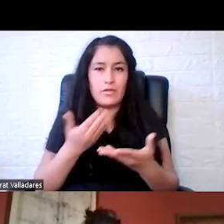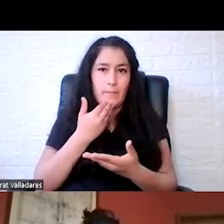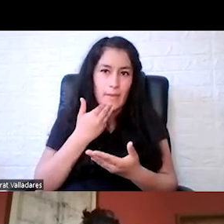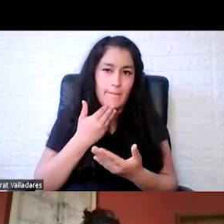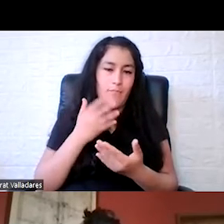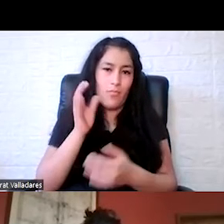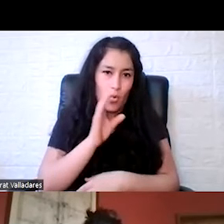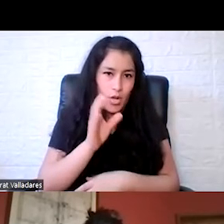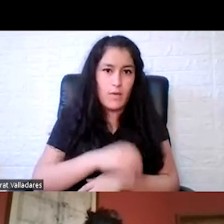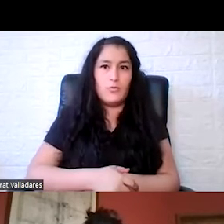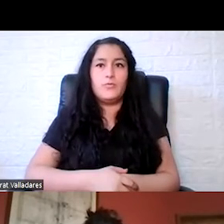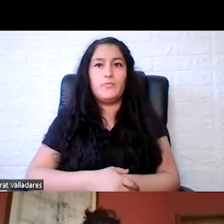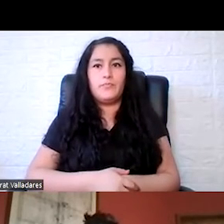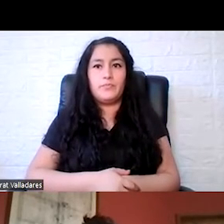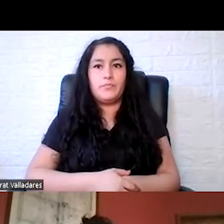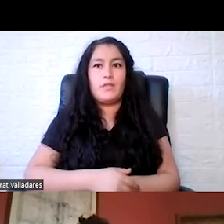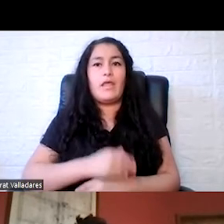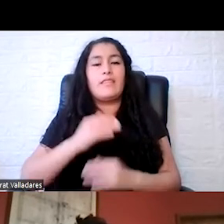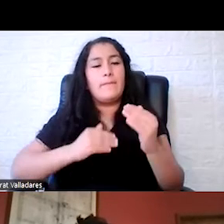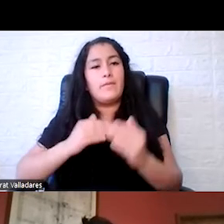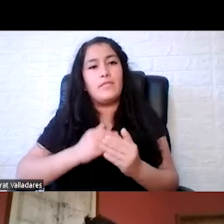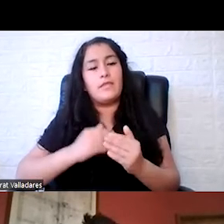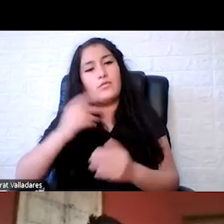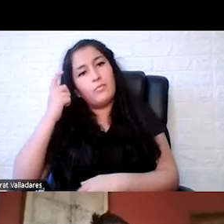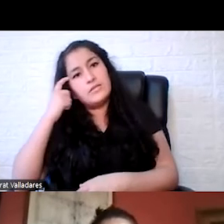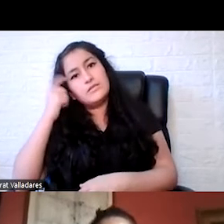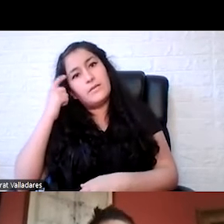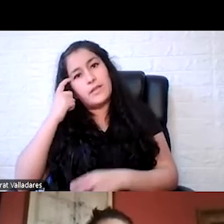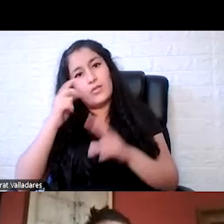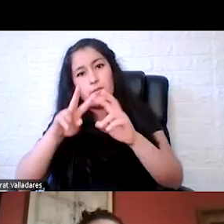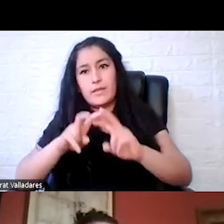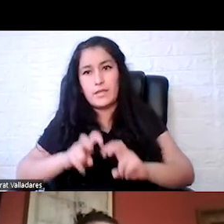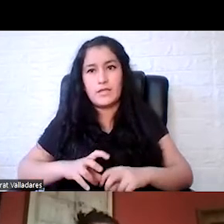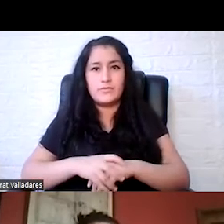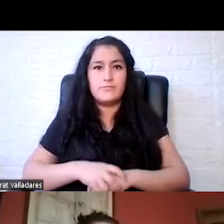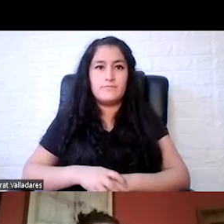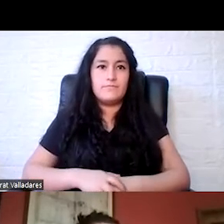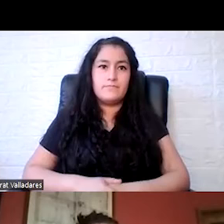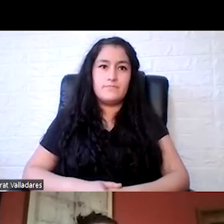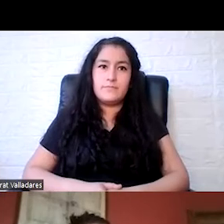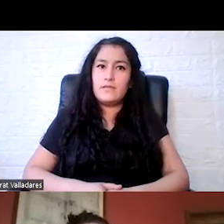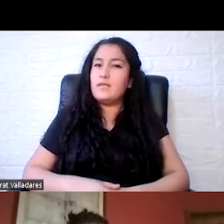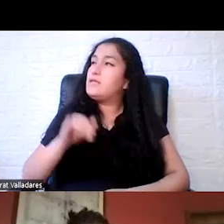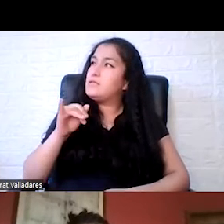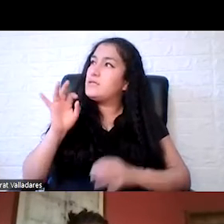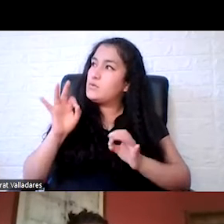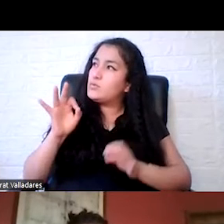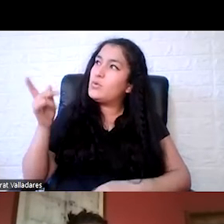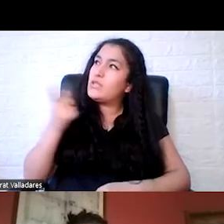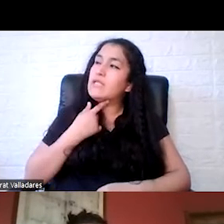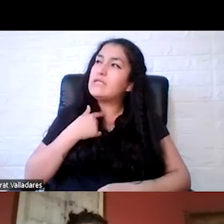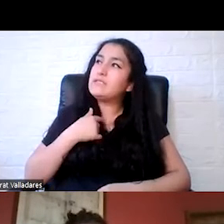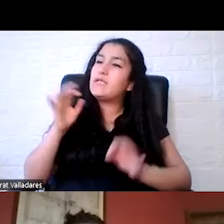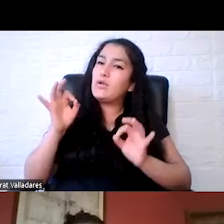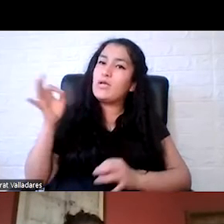¿no?, desde nuestro punto de vista de investigación, ¿no?, de investigador. Claro. Interesante el punto que hace